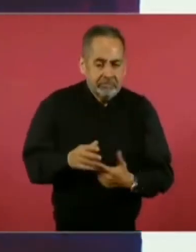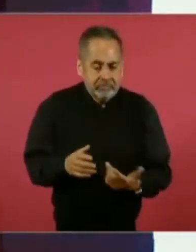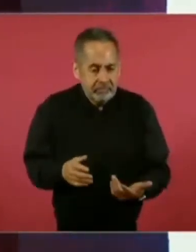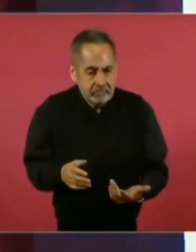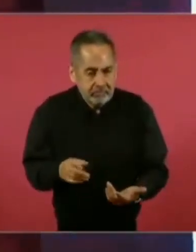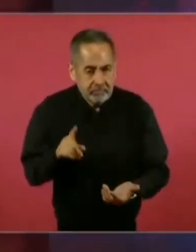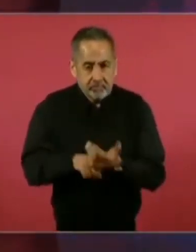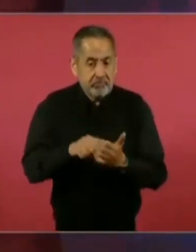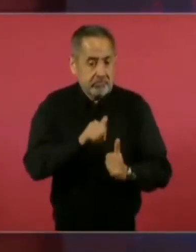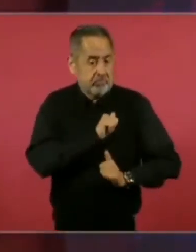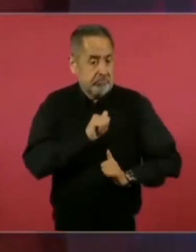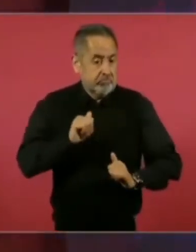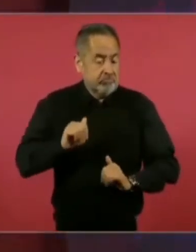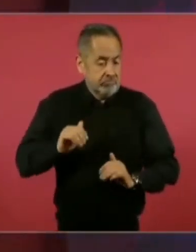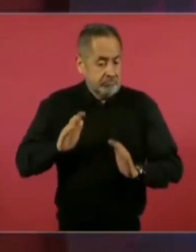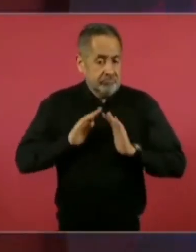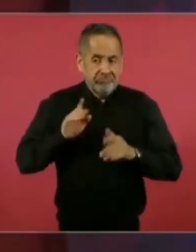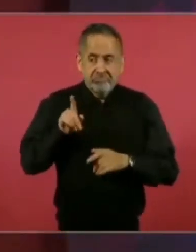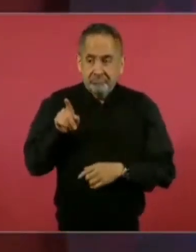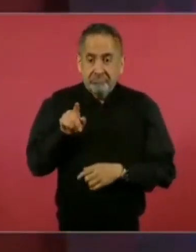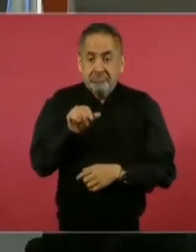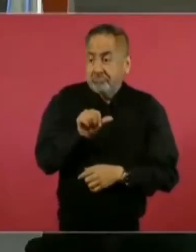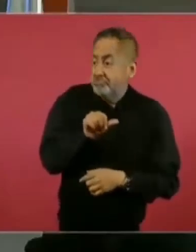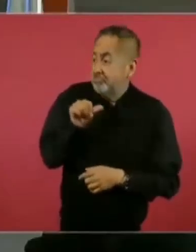mandos del ejército